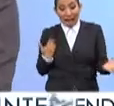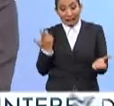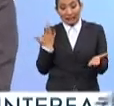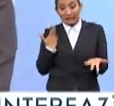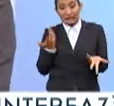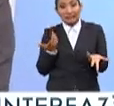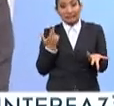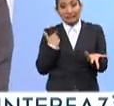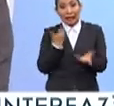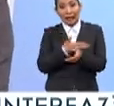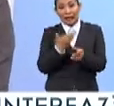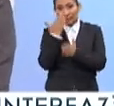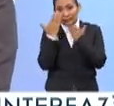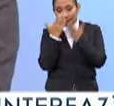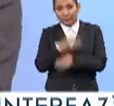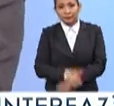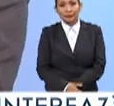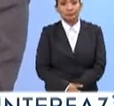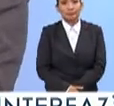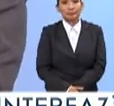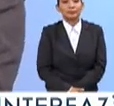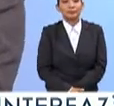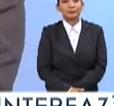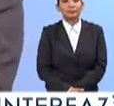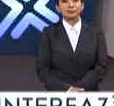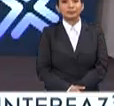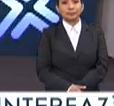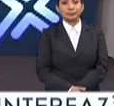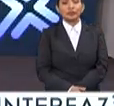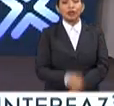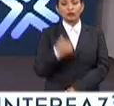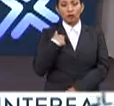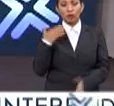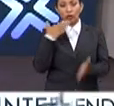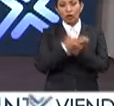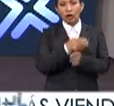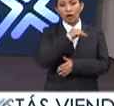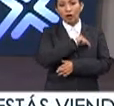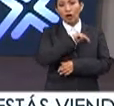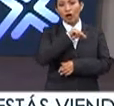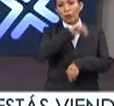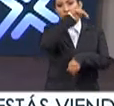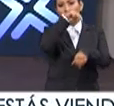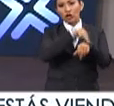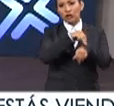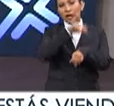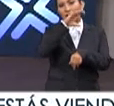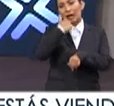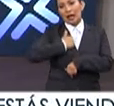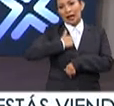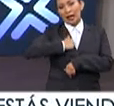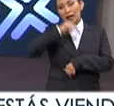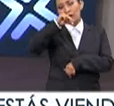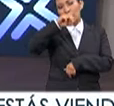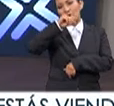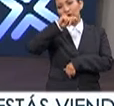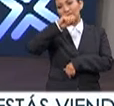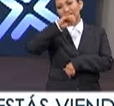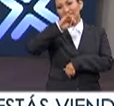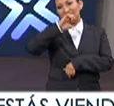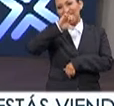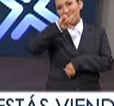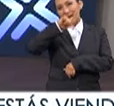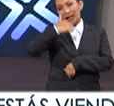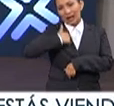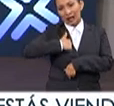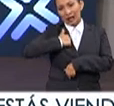de la parte académica bueno yo llegué a montreal canadá una